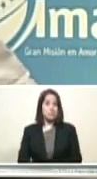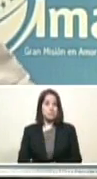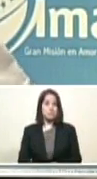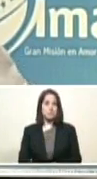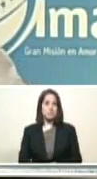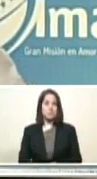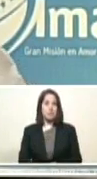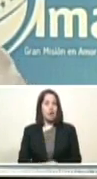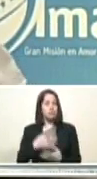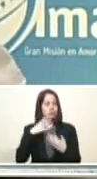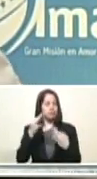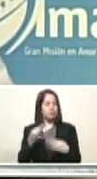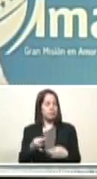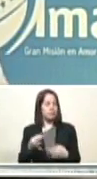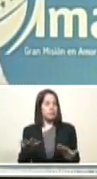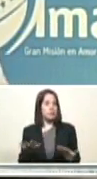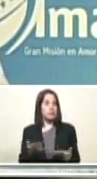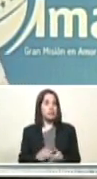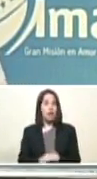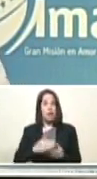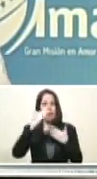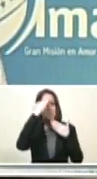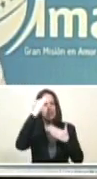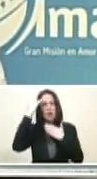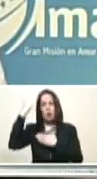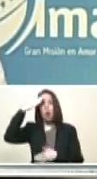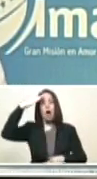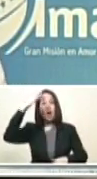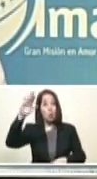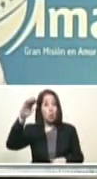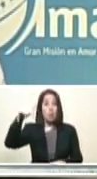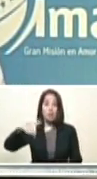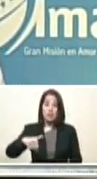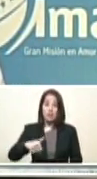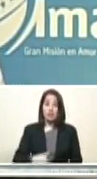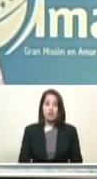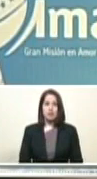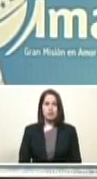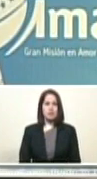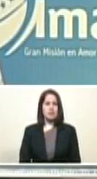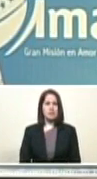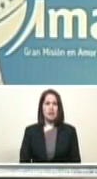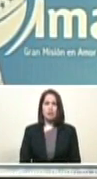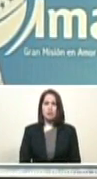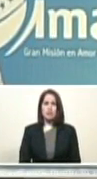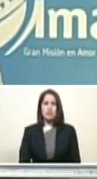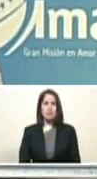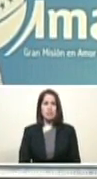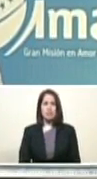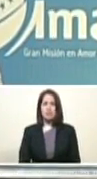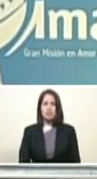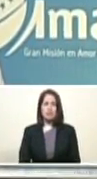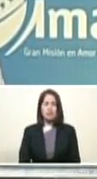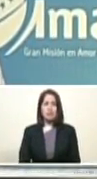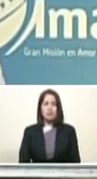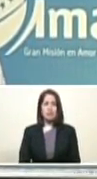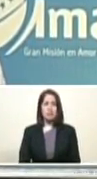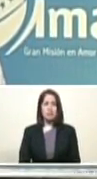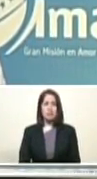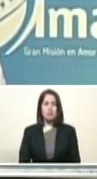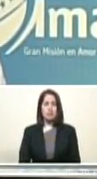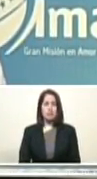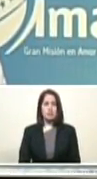Correcto, ¿verdad? Bueno, mis saludos a Cuba desde aquí. Mis felicidades porque se está cumpliendo aniversario